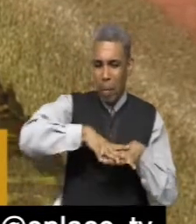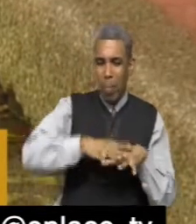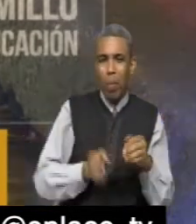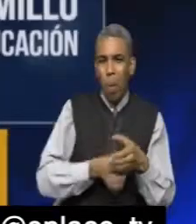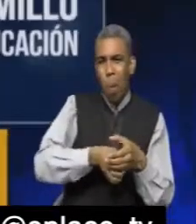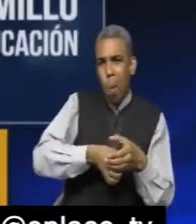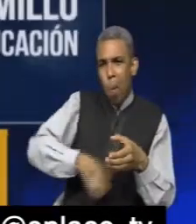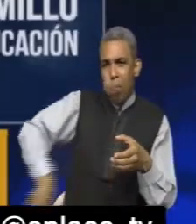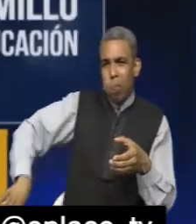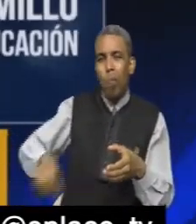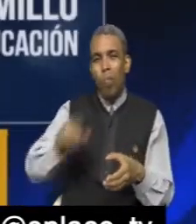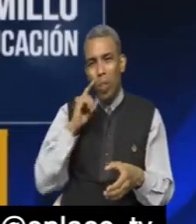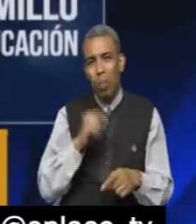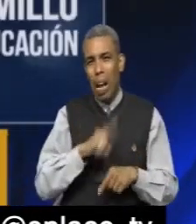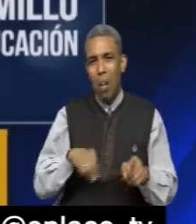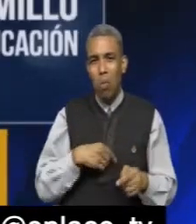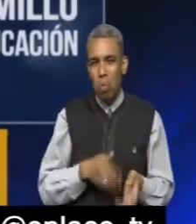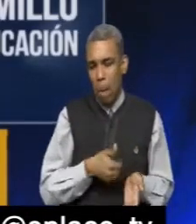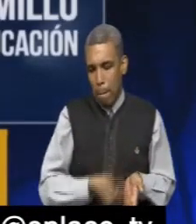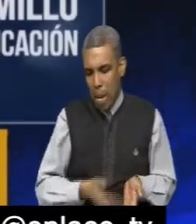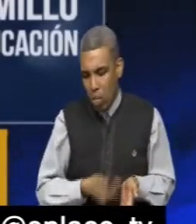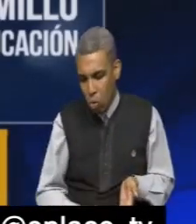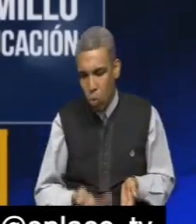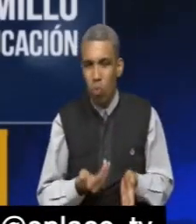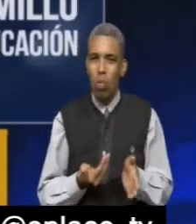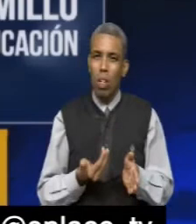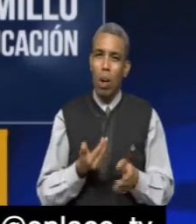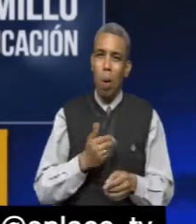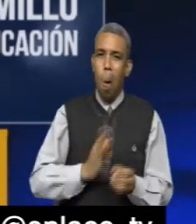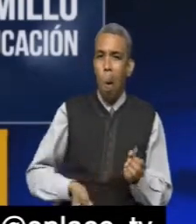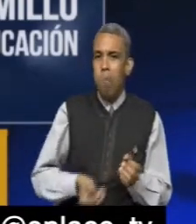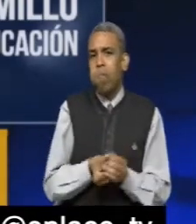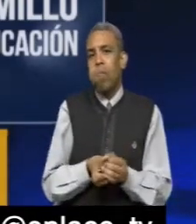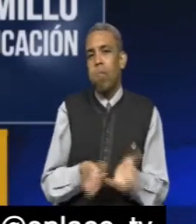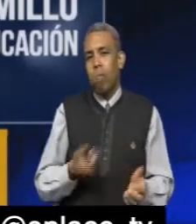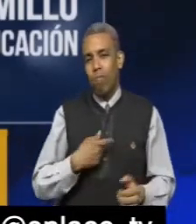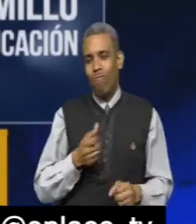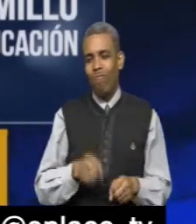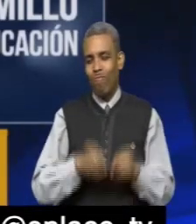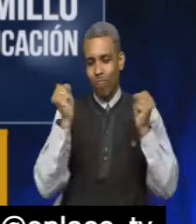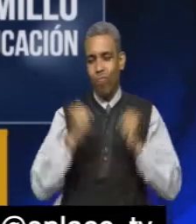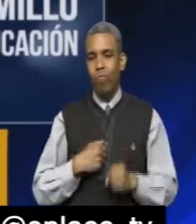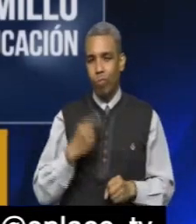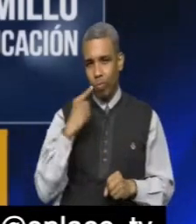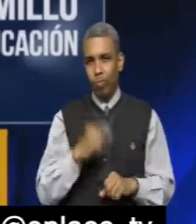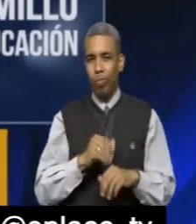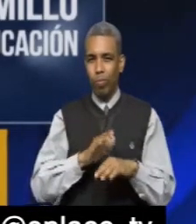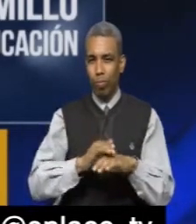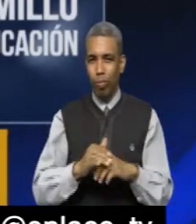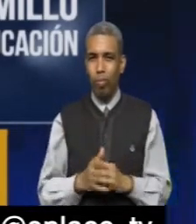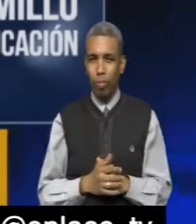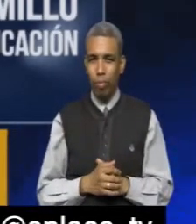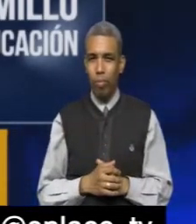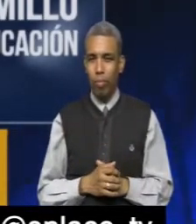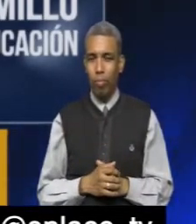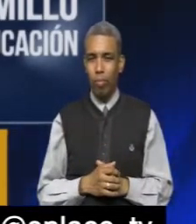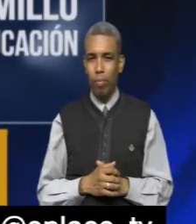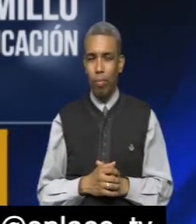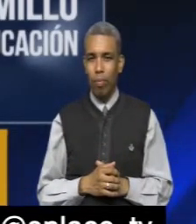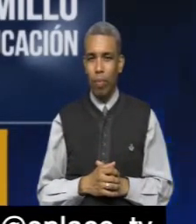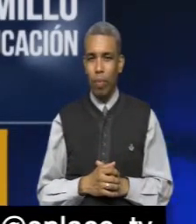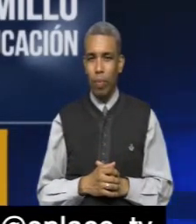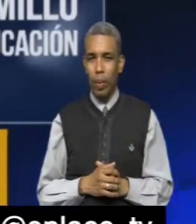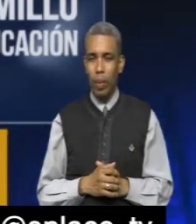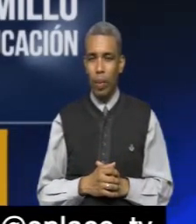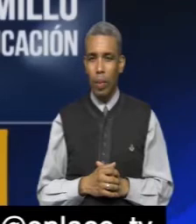plantel. Ese módulo tiene unos bajantes que salen directos a lo que tiene que ver a la cañería y no caen al patio. Por circunstancias